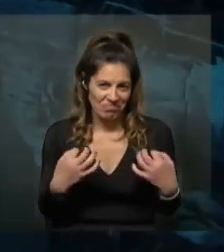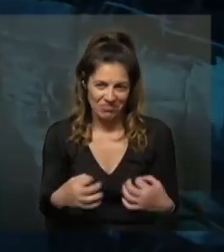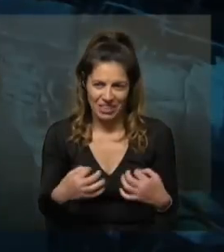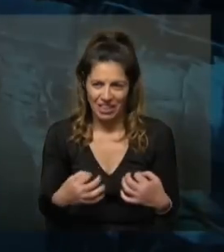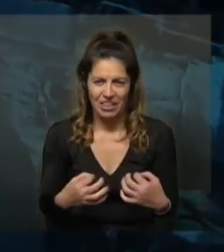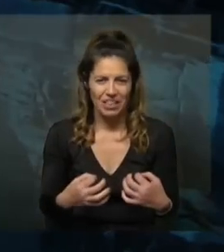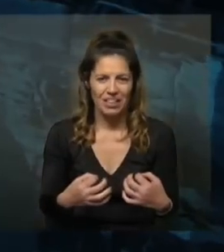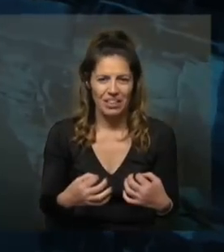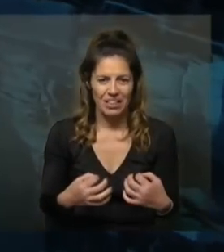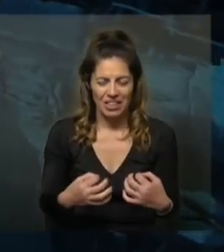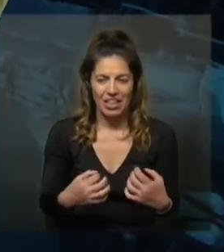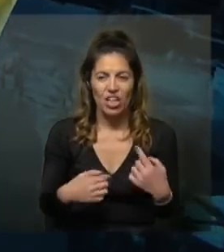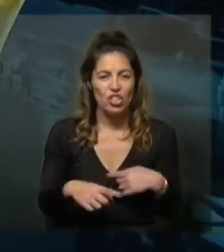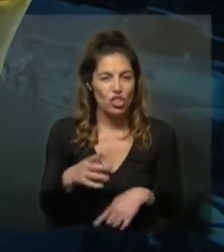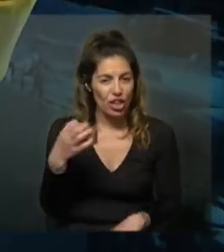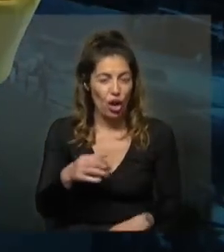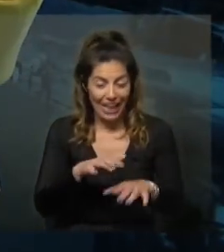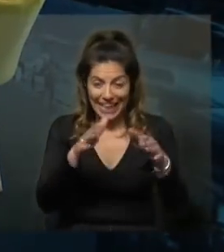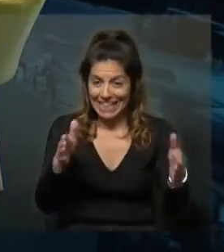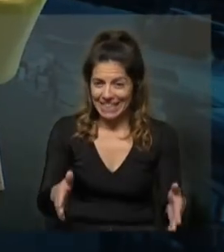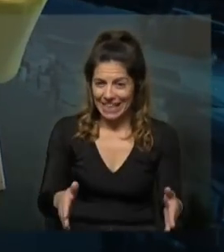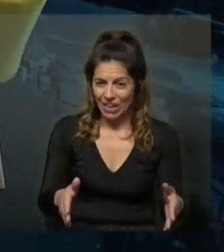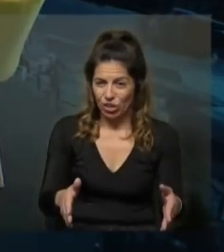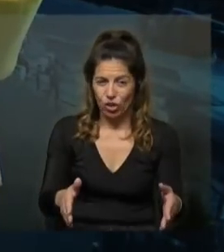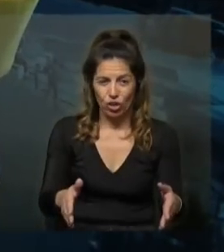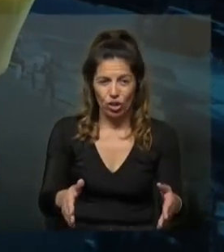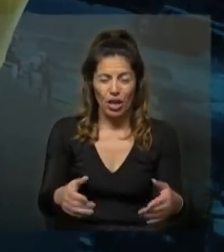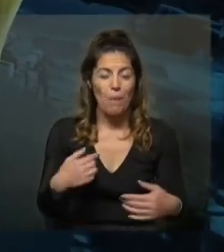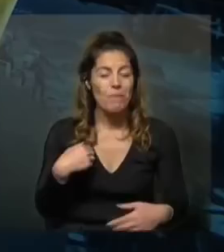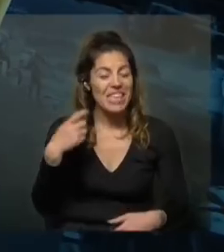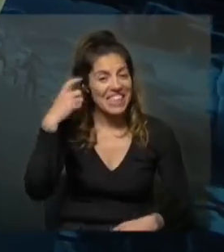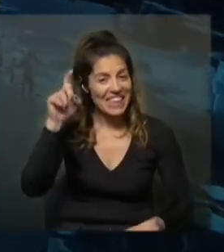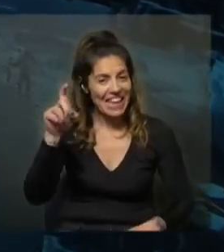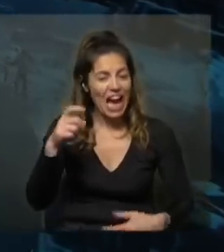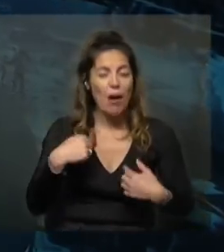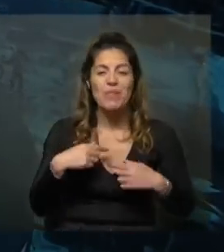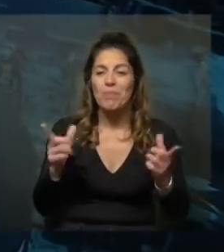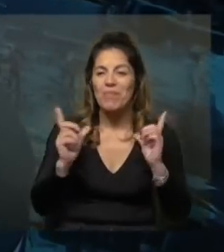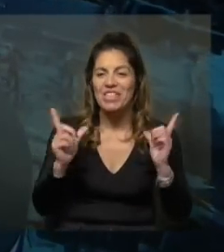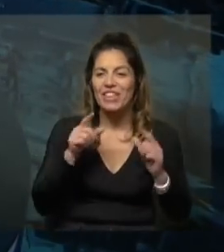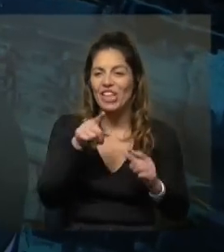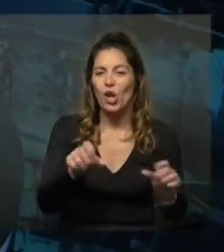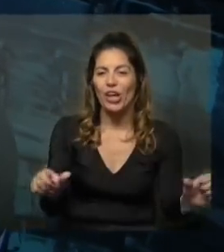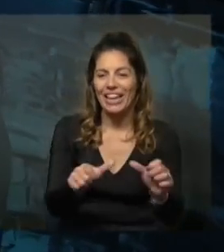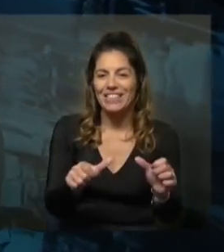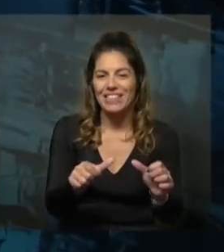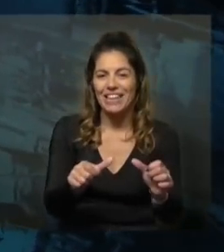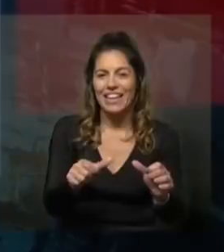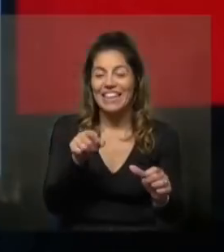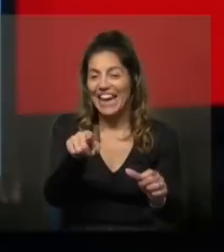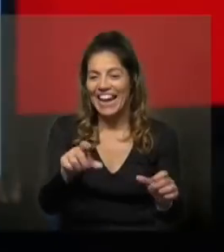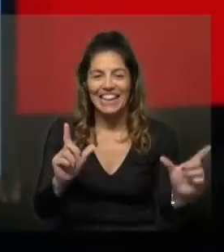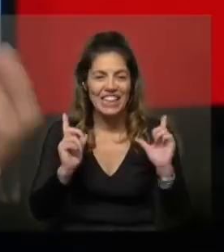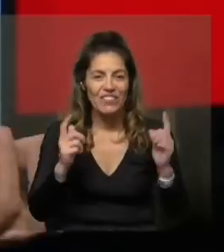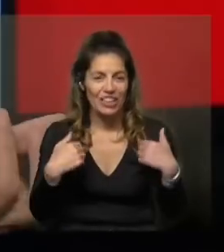ahí en el escenario mi teoría es que a mí me divierte mucho lo que él hace y ahí le divierte mucho lo que claro